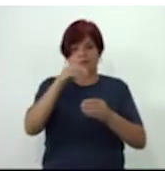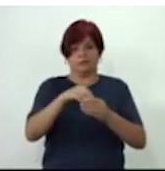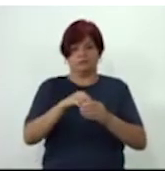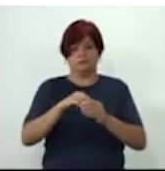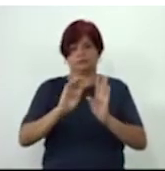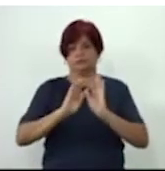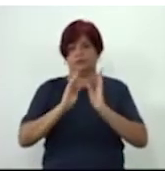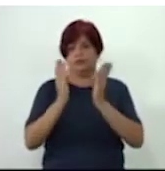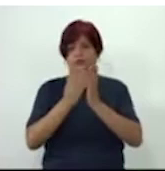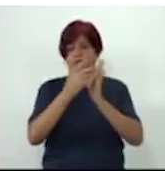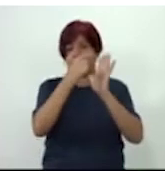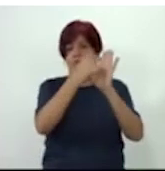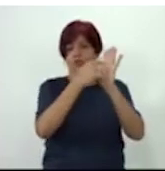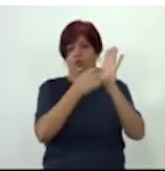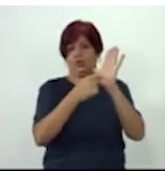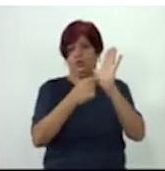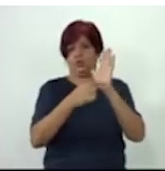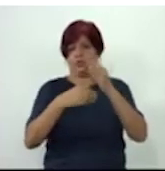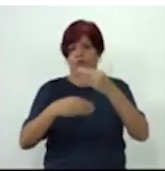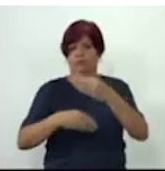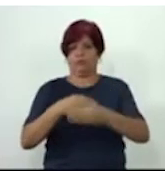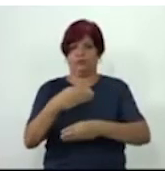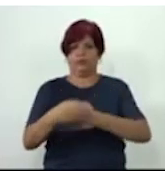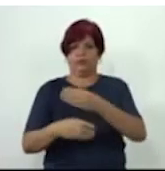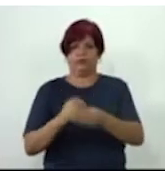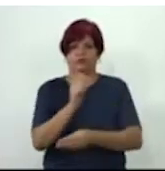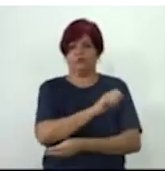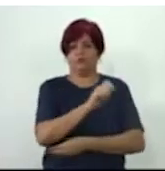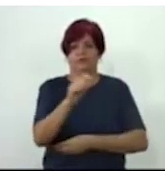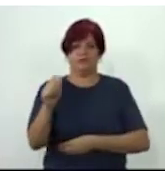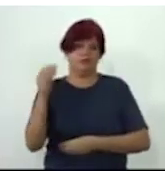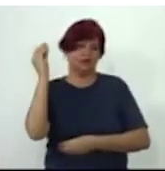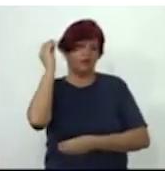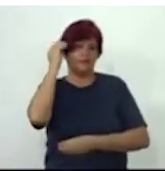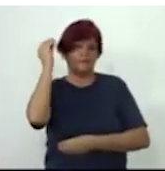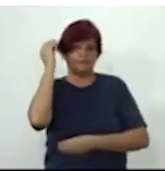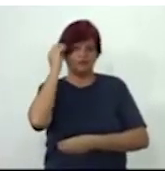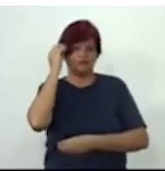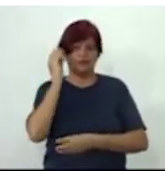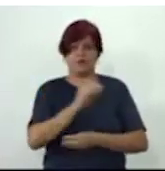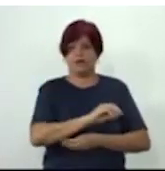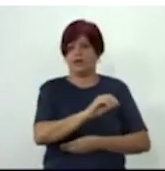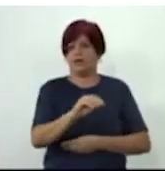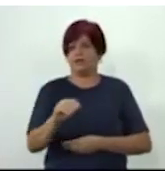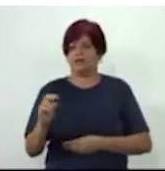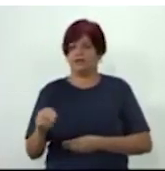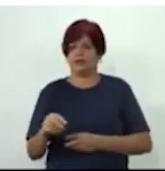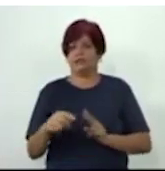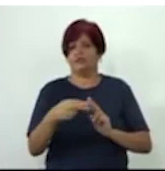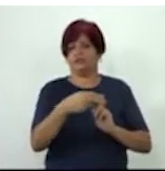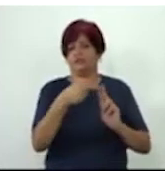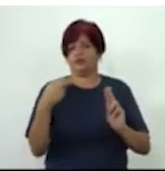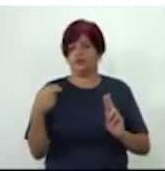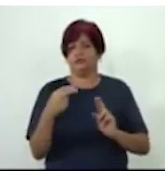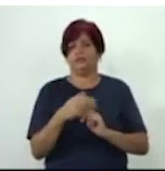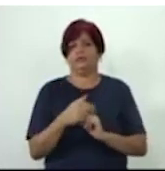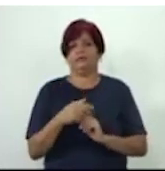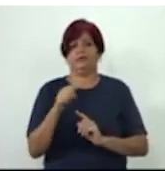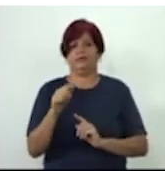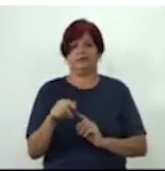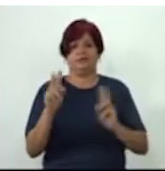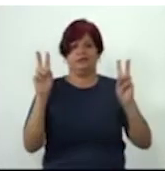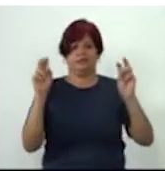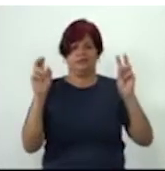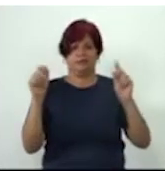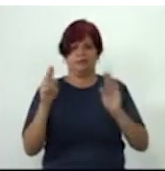los componentes del proceso de enseñanza-aprendizaje en la distribución temática de la unidad.